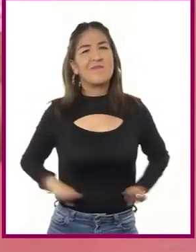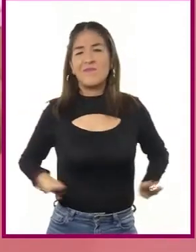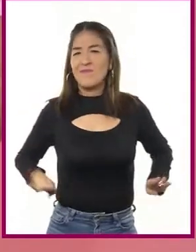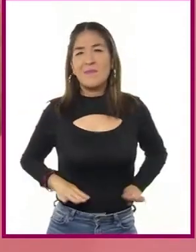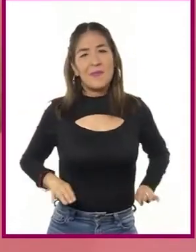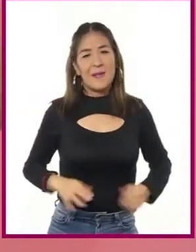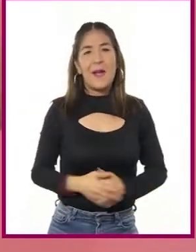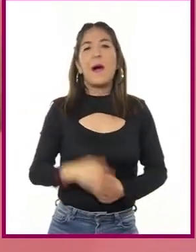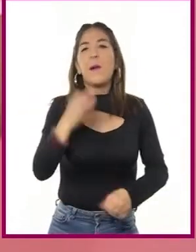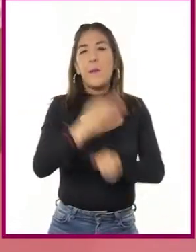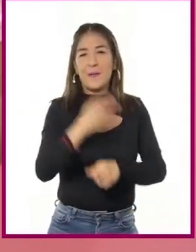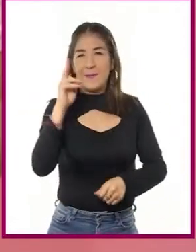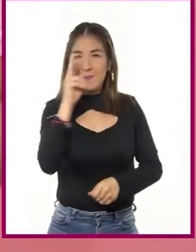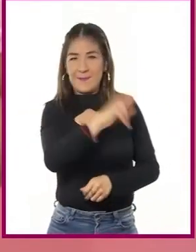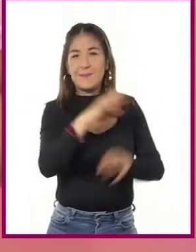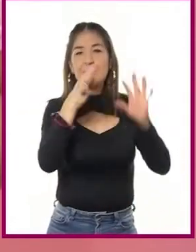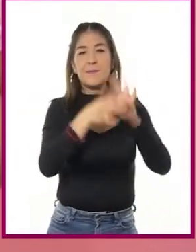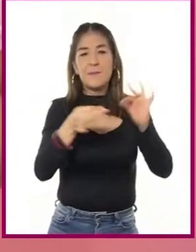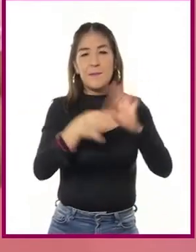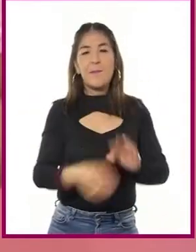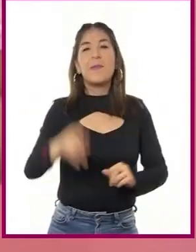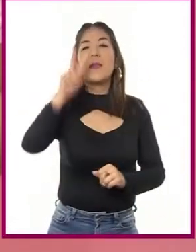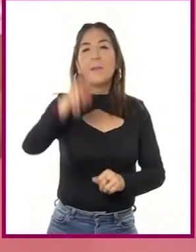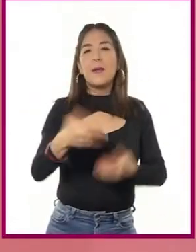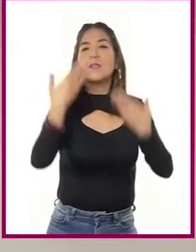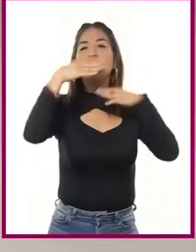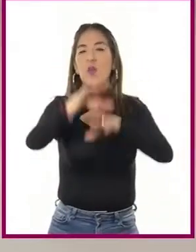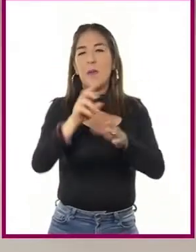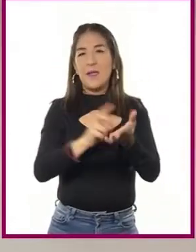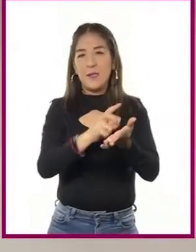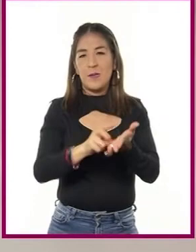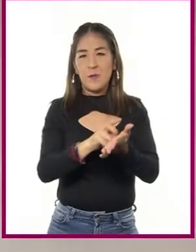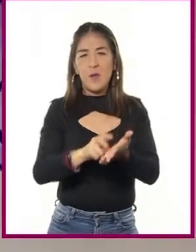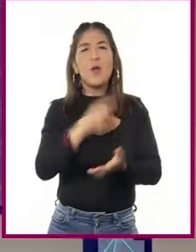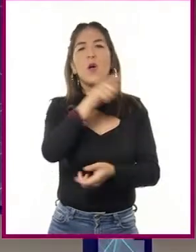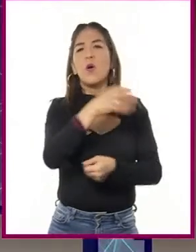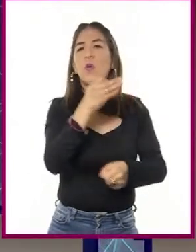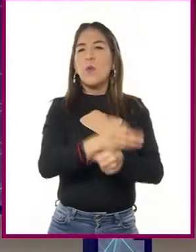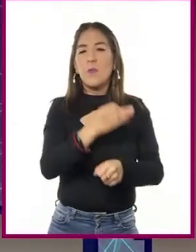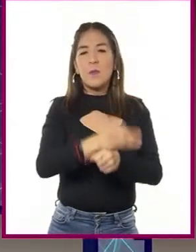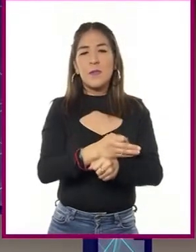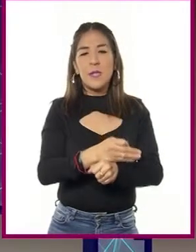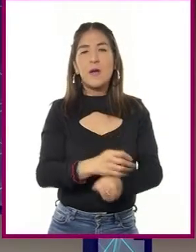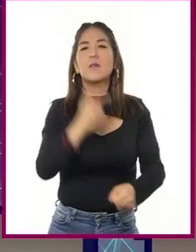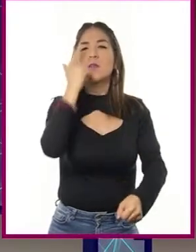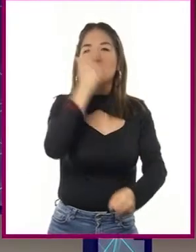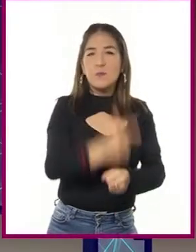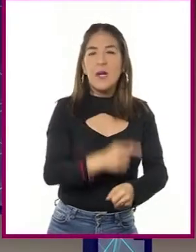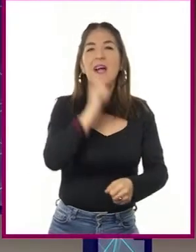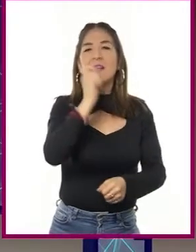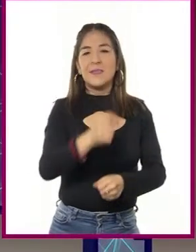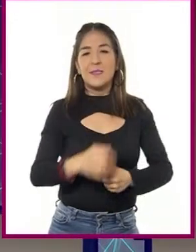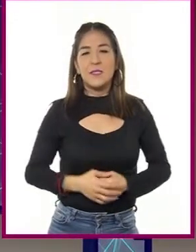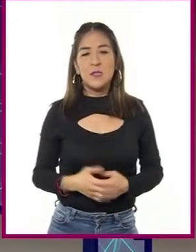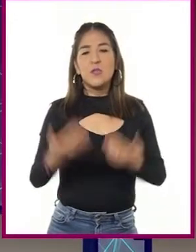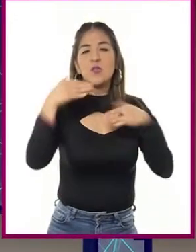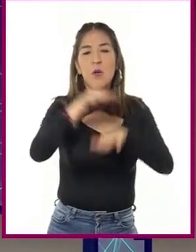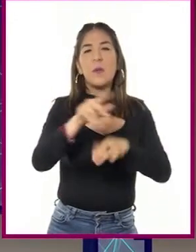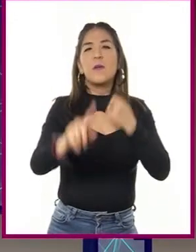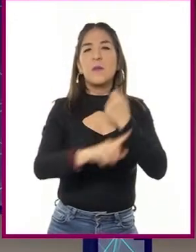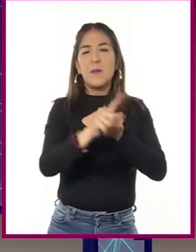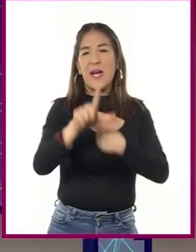a ver el siguiente capítulo de La Verdad sobre las Drogas. En esta ocasión, descubriremos la verdad acerca